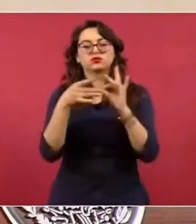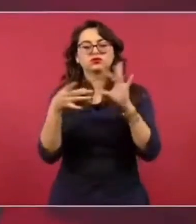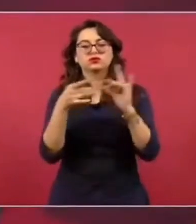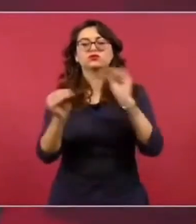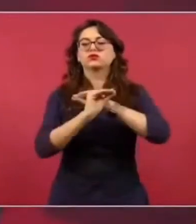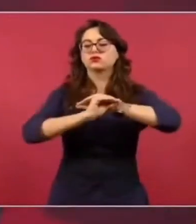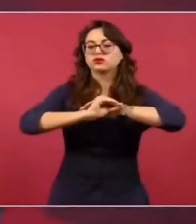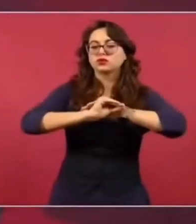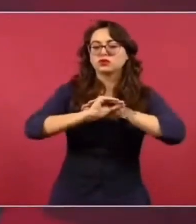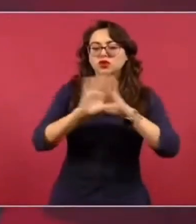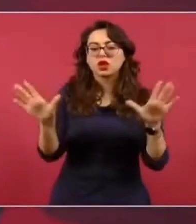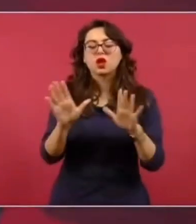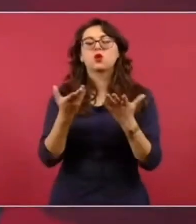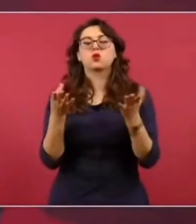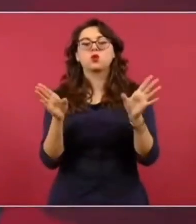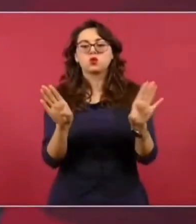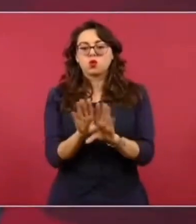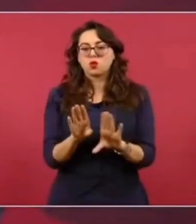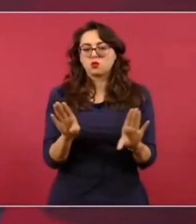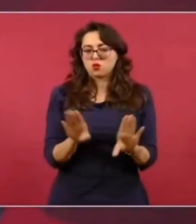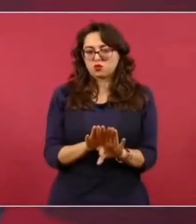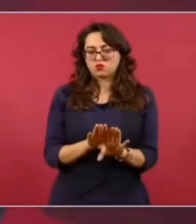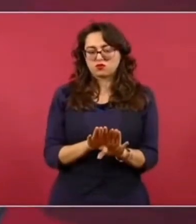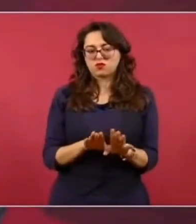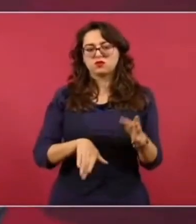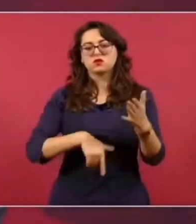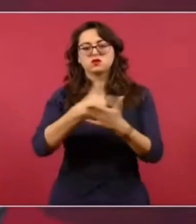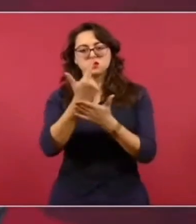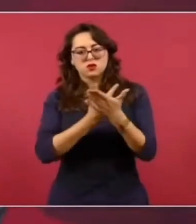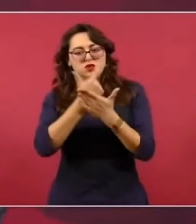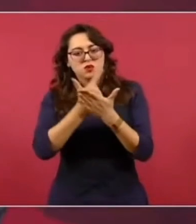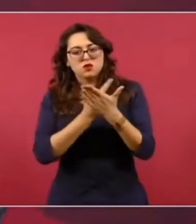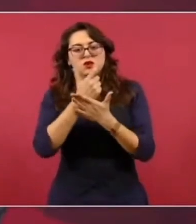y cómo se va a pagar. Nada más